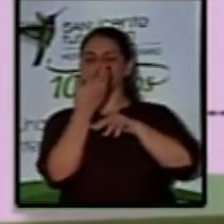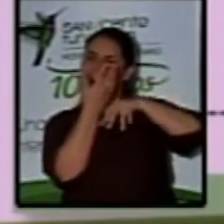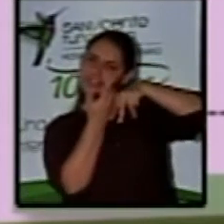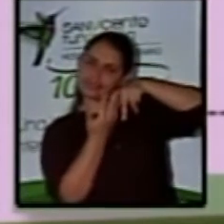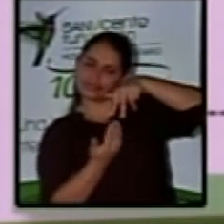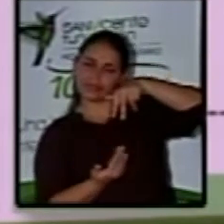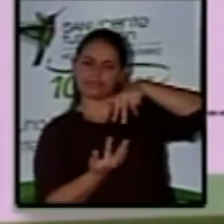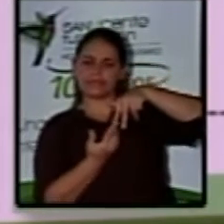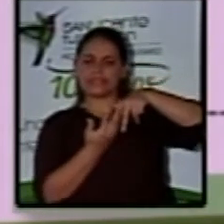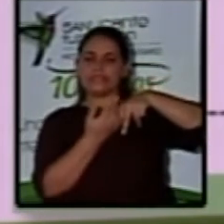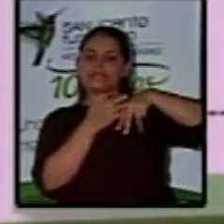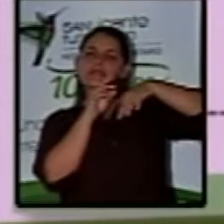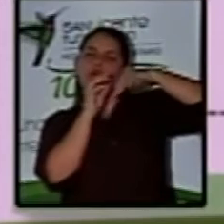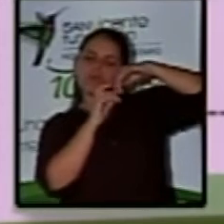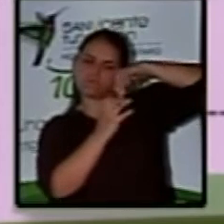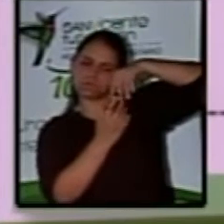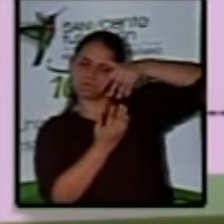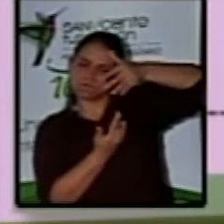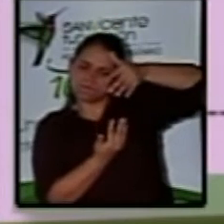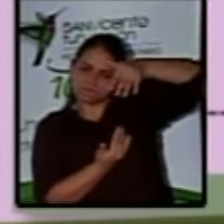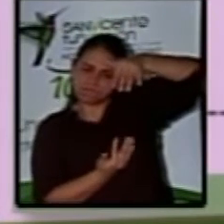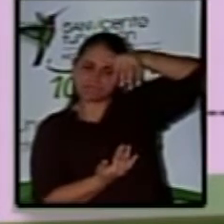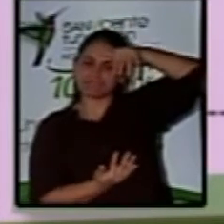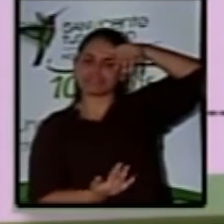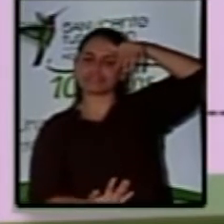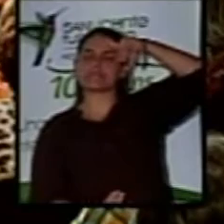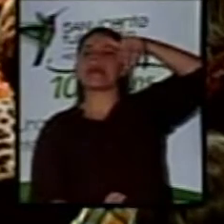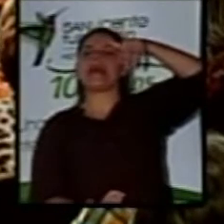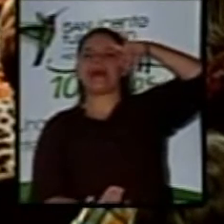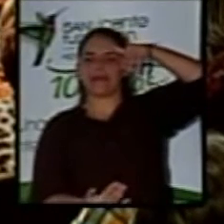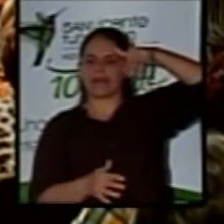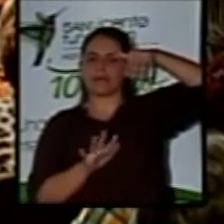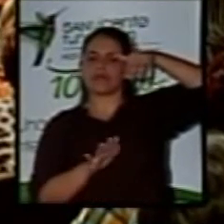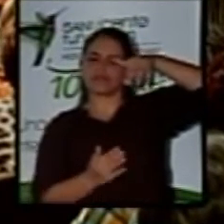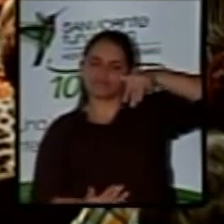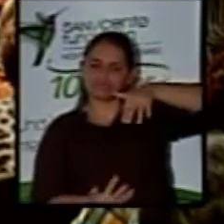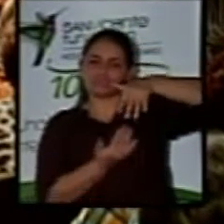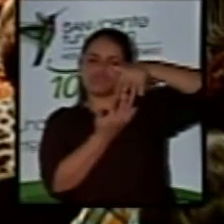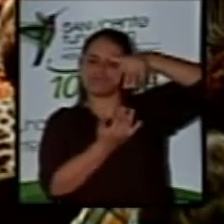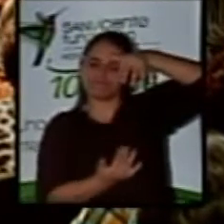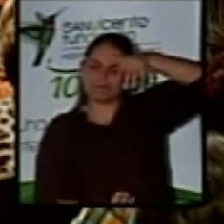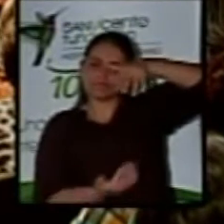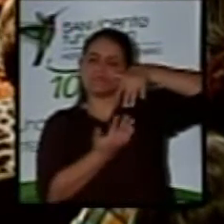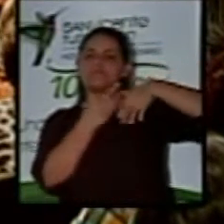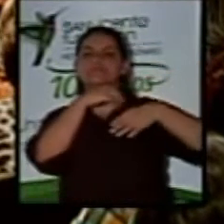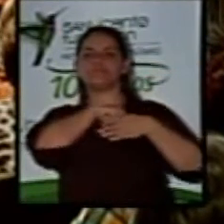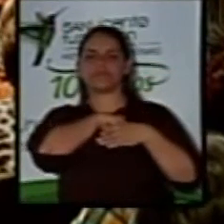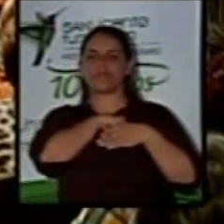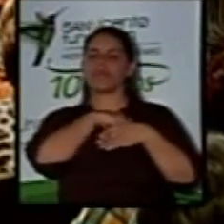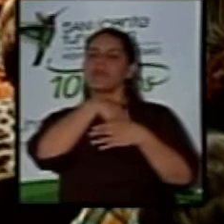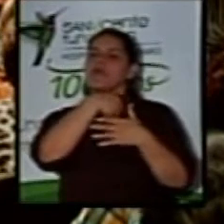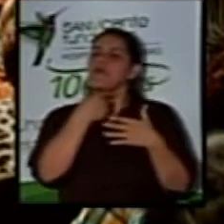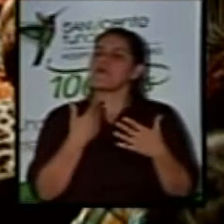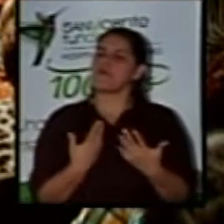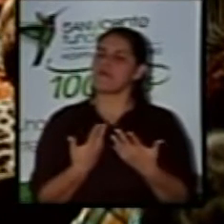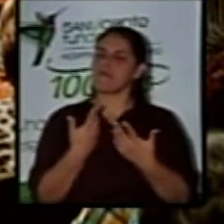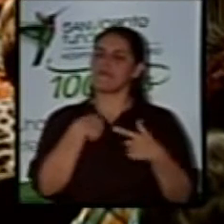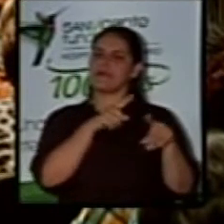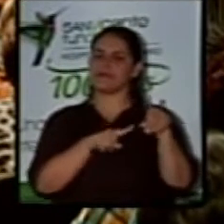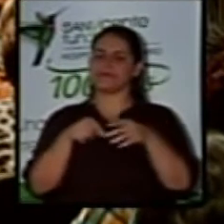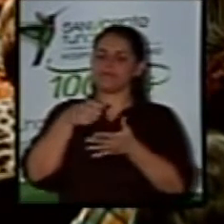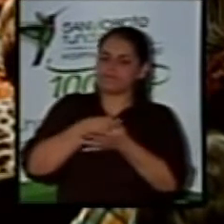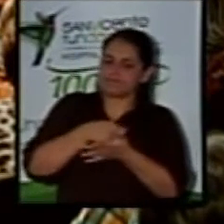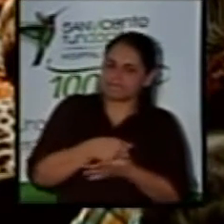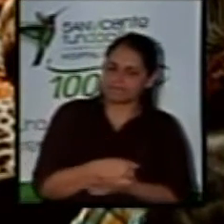sangre, se fraccione y de esta forma es regresada más fácilmente al corazón porque la presión es menor